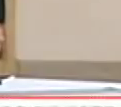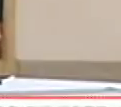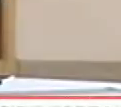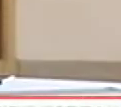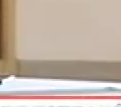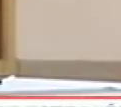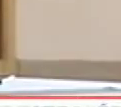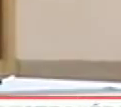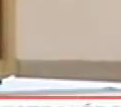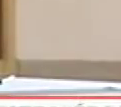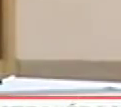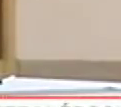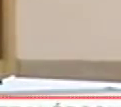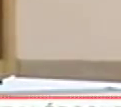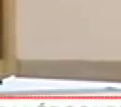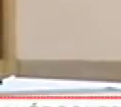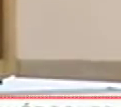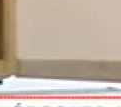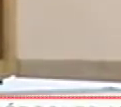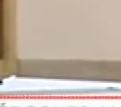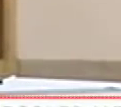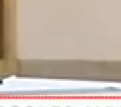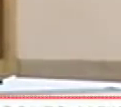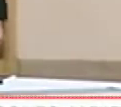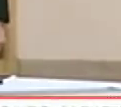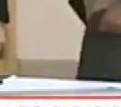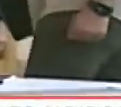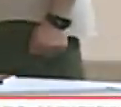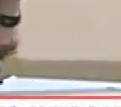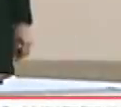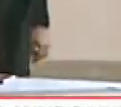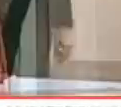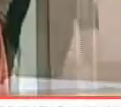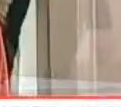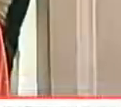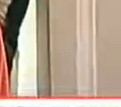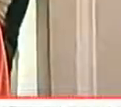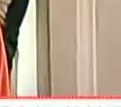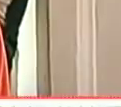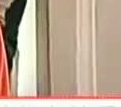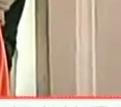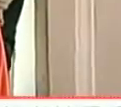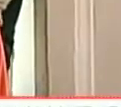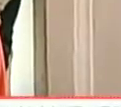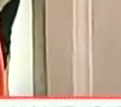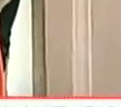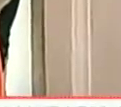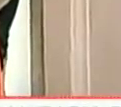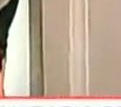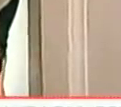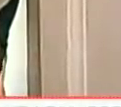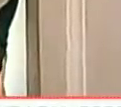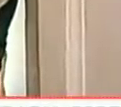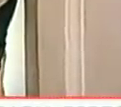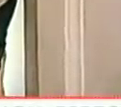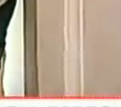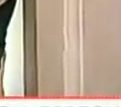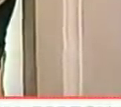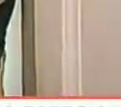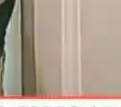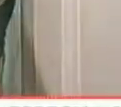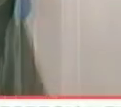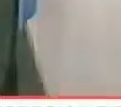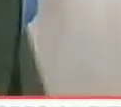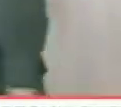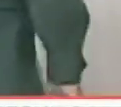sesiona con la dirección del presidente constitucional de la República Bolivariana de Venezuela, Nicolás Maduro Moros, quien también llega